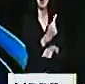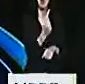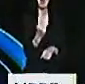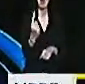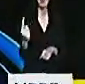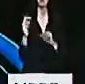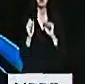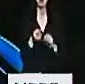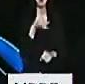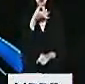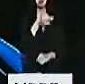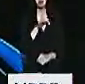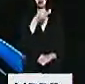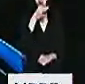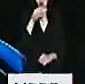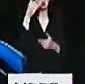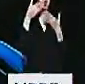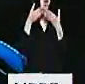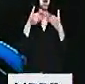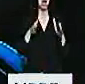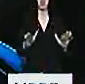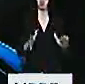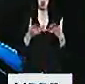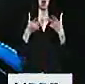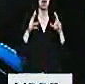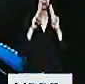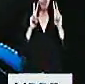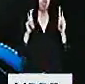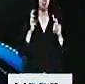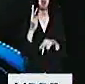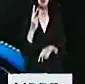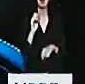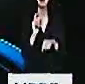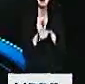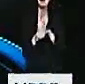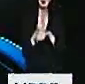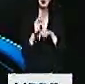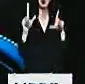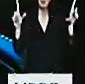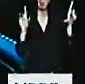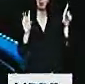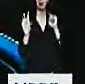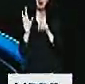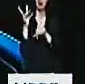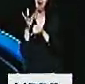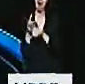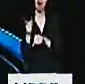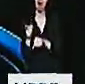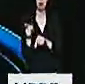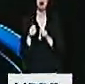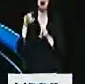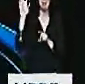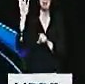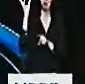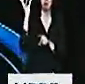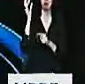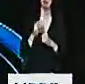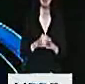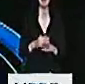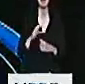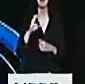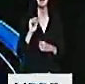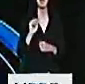panelistas deje una idea libre, lo que ustedes quieran. Y tendrán 30 segundos que van a aparecer además en pantalla reflejado en una pequeña ampolleta. Carolina, vamos a